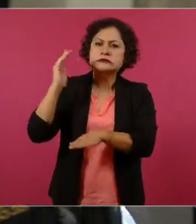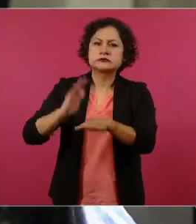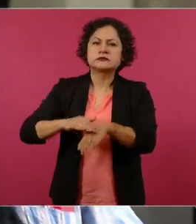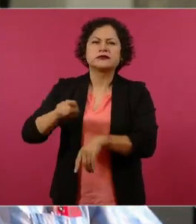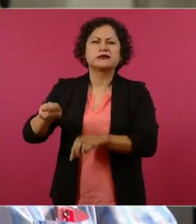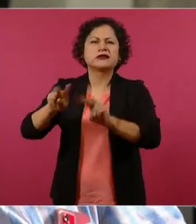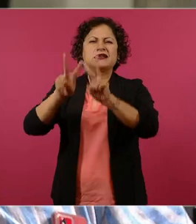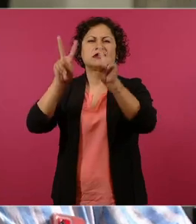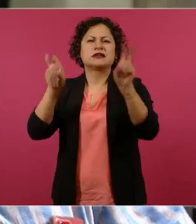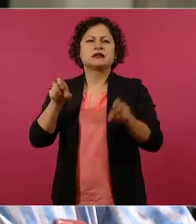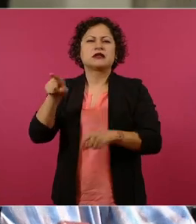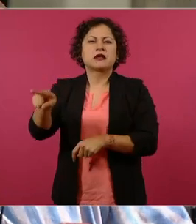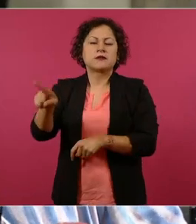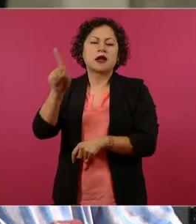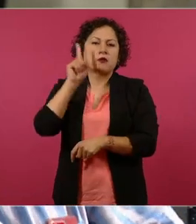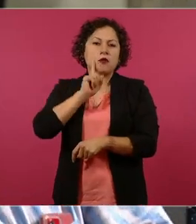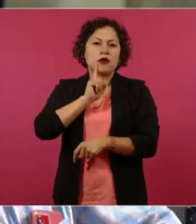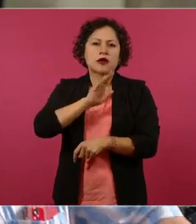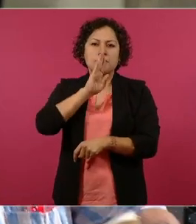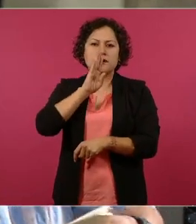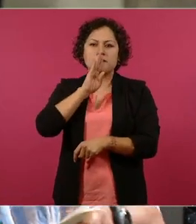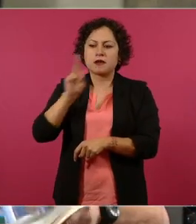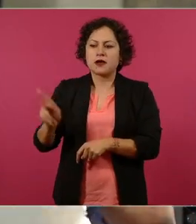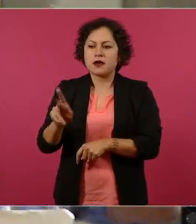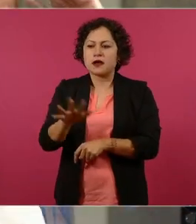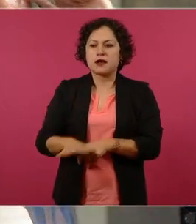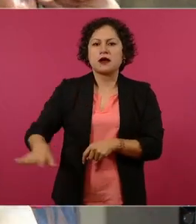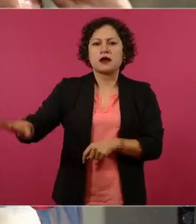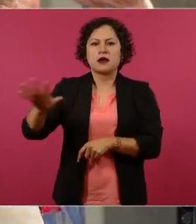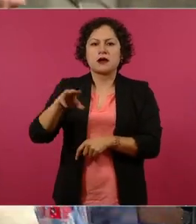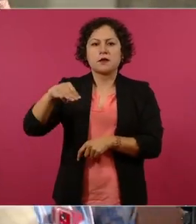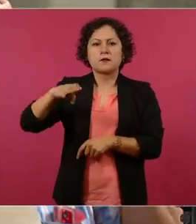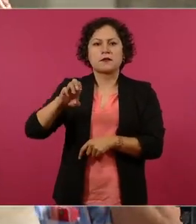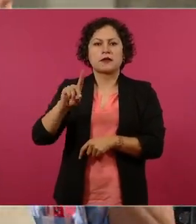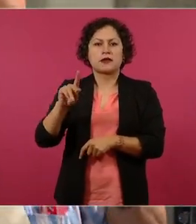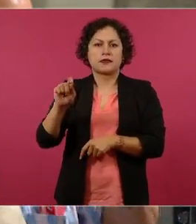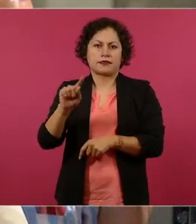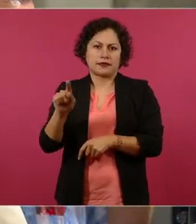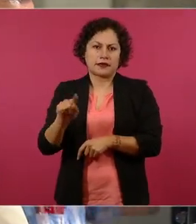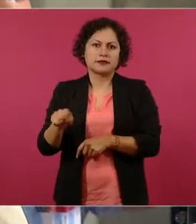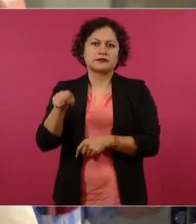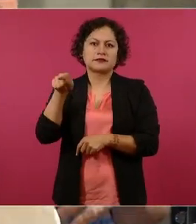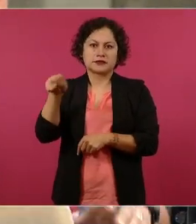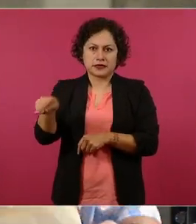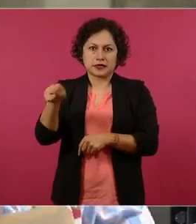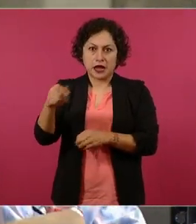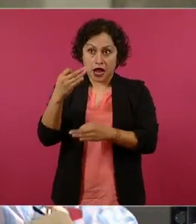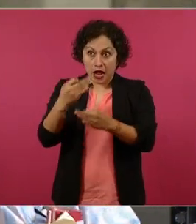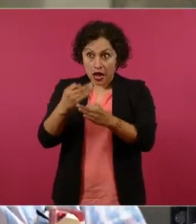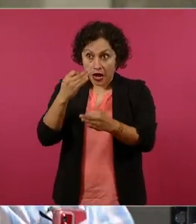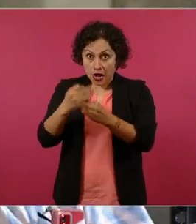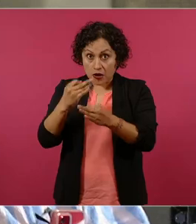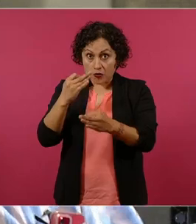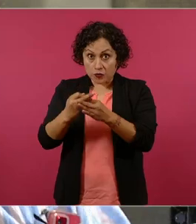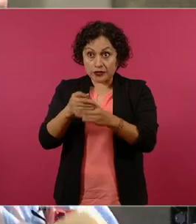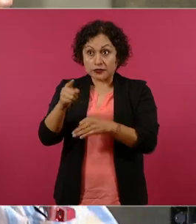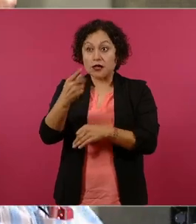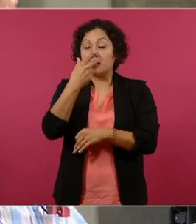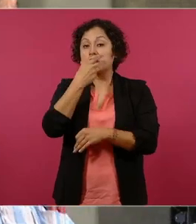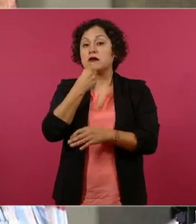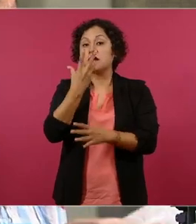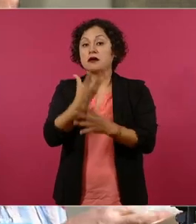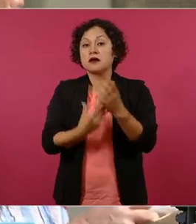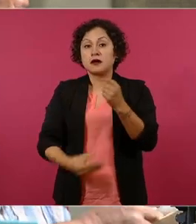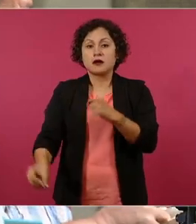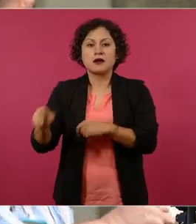de Zapotitlán de Méndez todo el pueblo de Zapotitlán de Méndez que tienen a un edil a la fuga en este momento acusado de homicidio de un